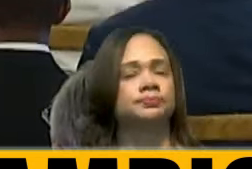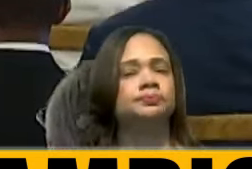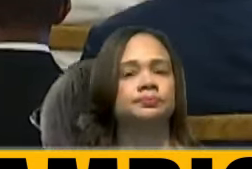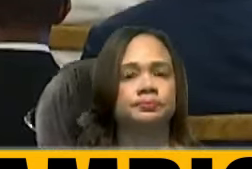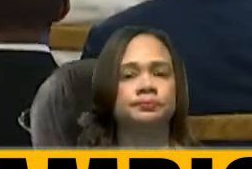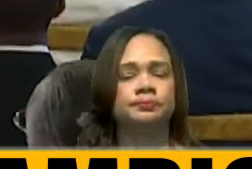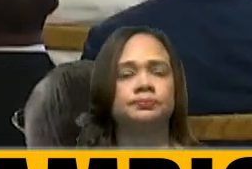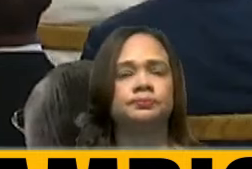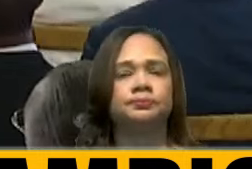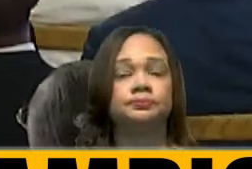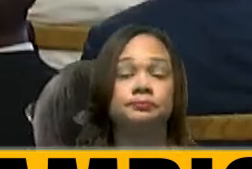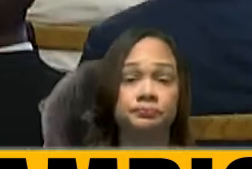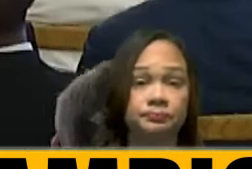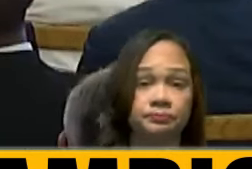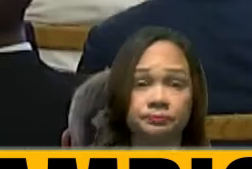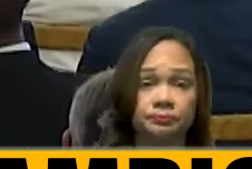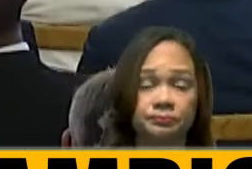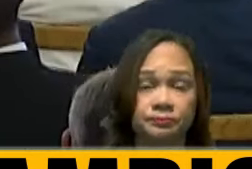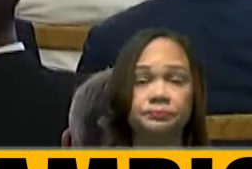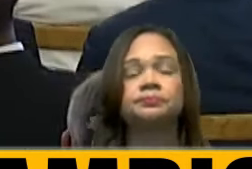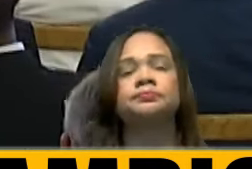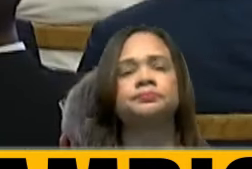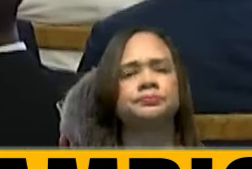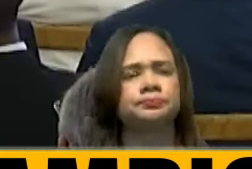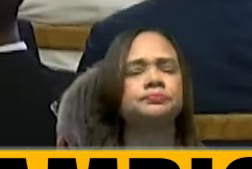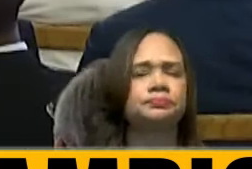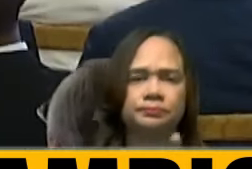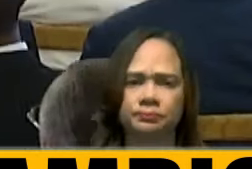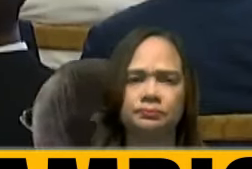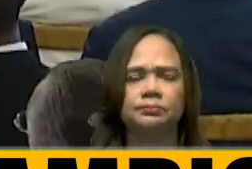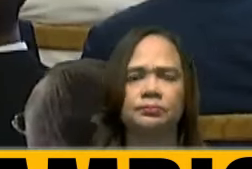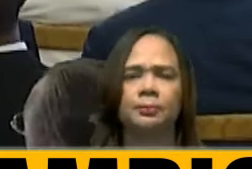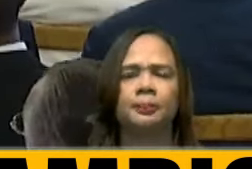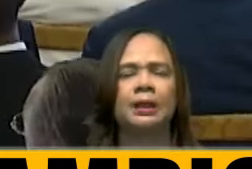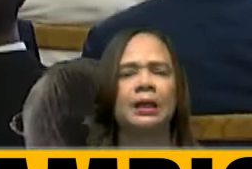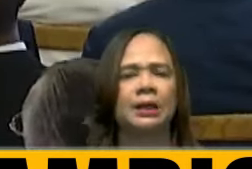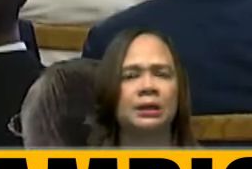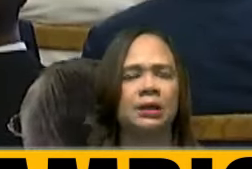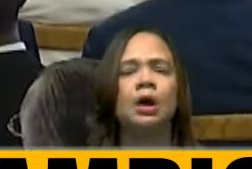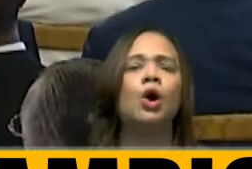función eliminaciones estratégicas de igual manera que pasamos a mencionar otras